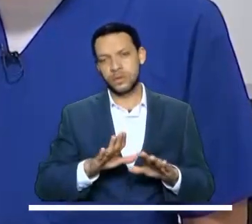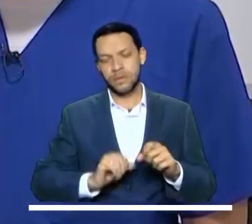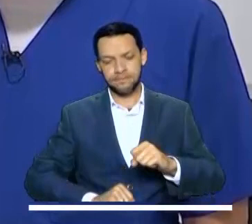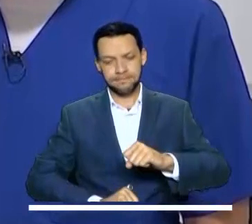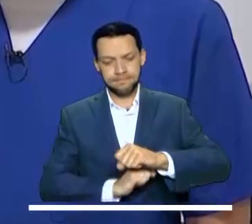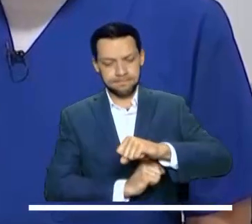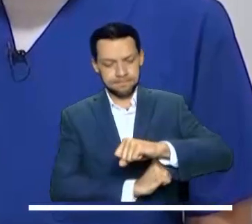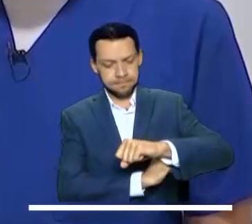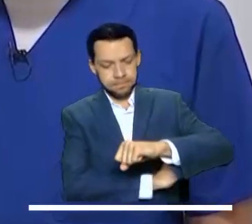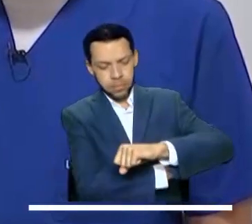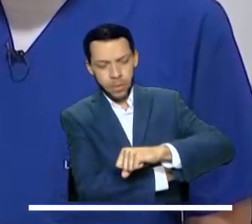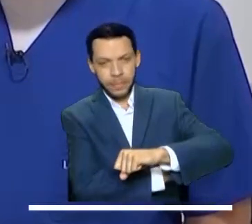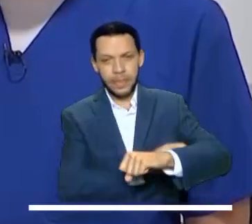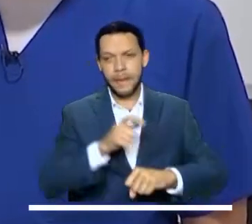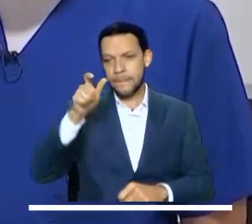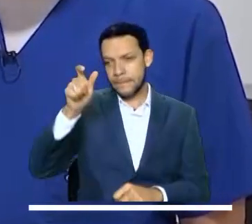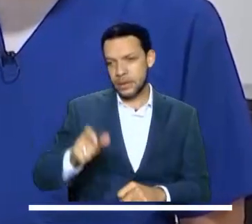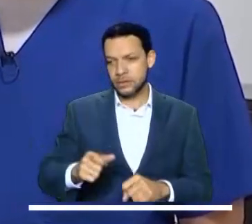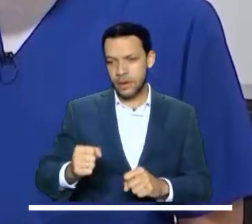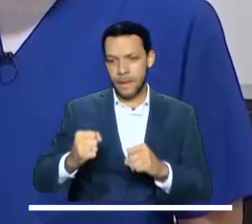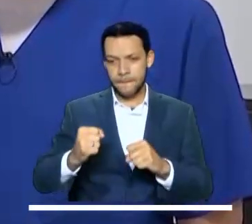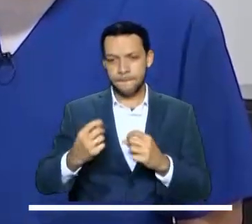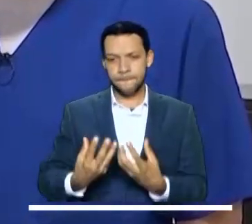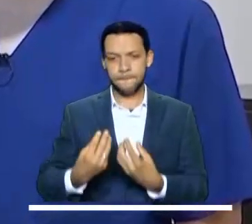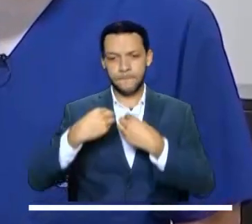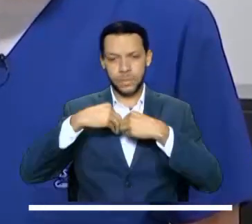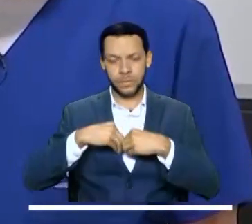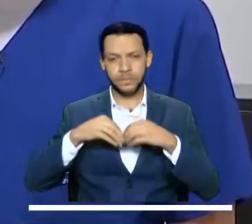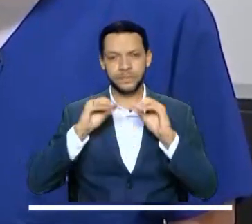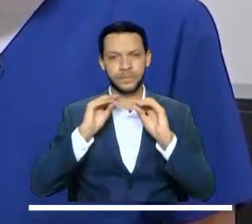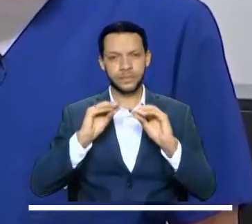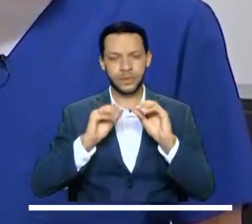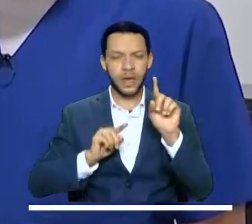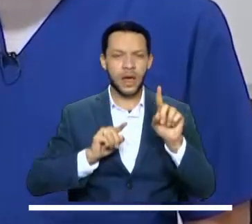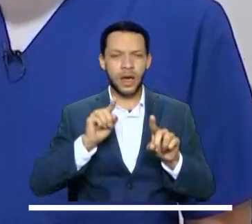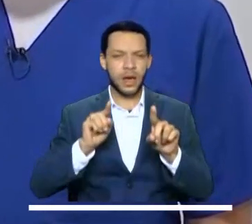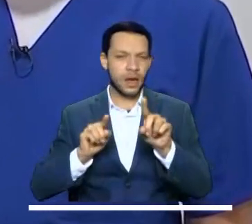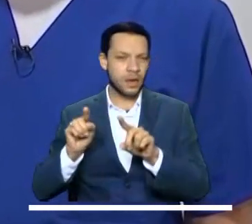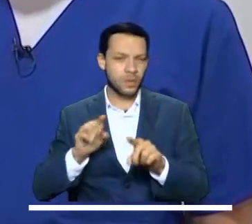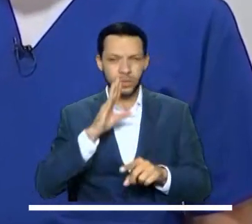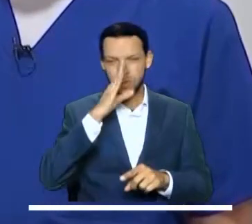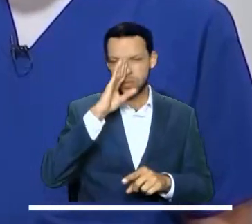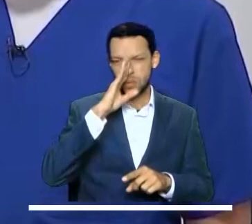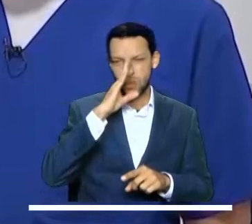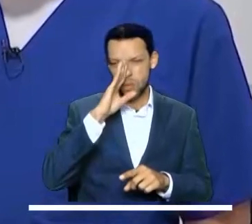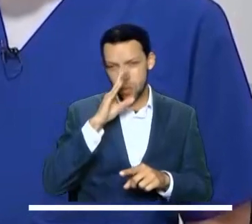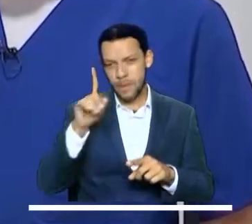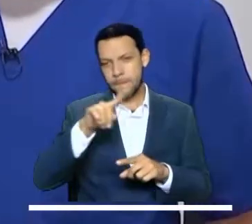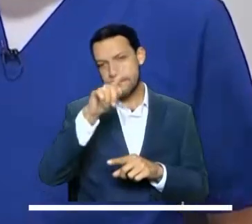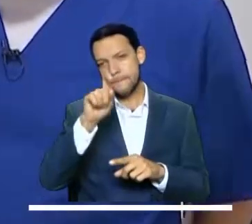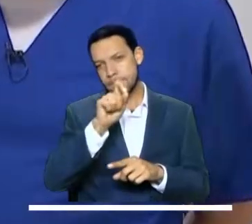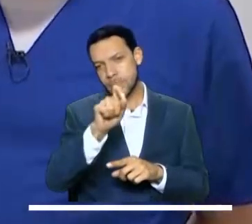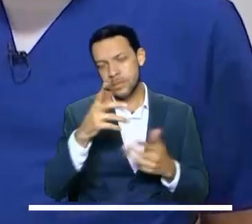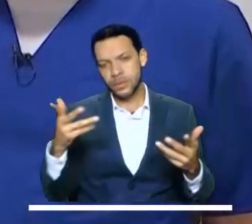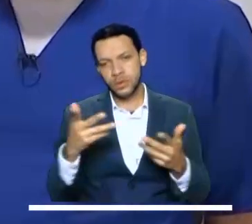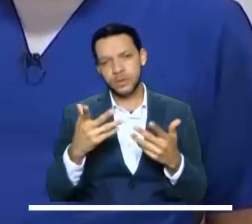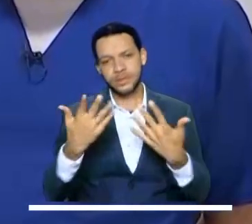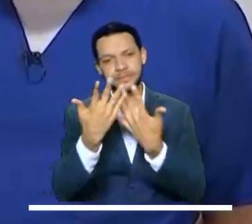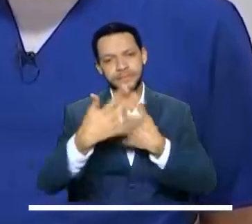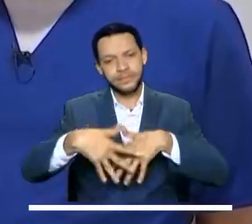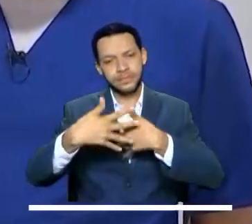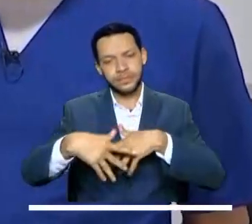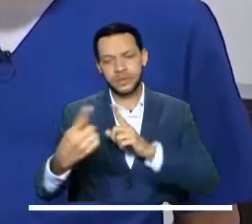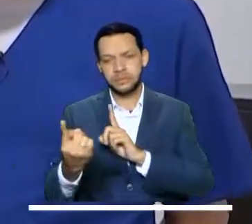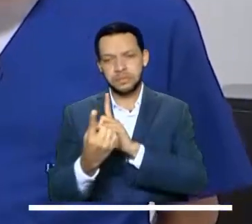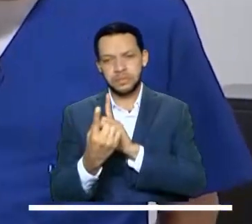para el diagnóstico. A mí me preocupa el interrogante que muchos de ustedes tienen cuando nos paran en la calle a los médicos